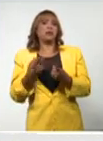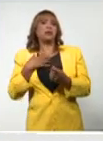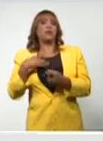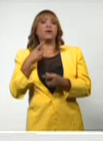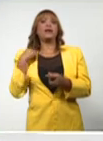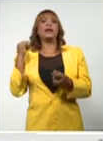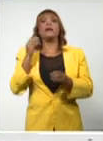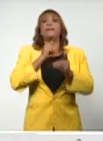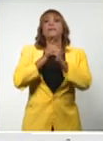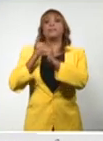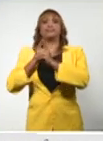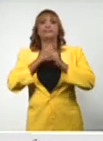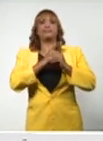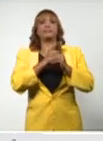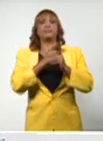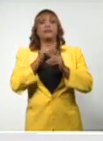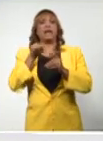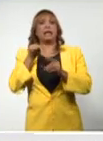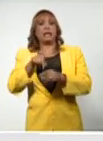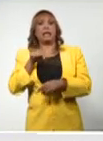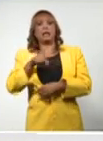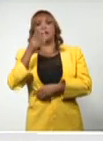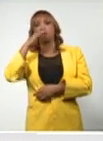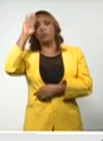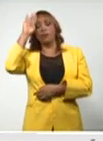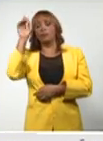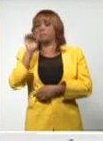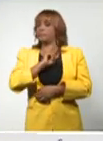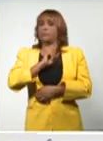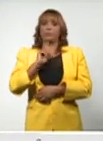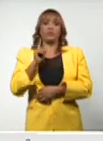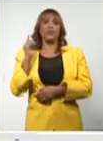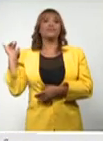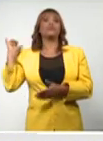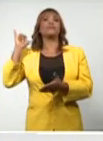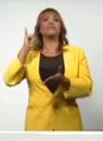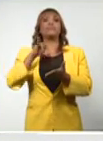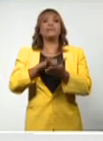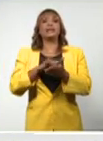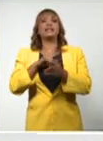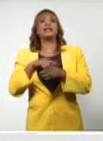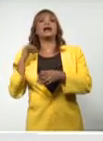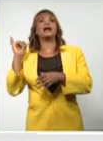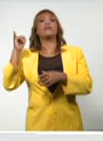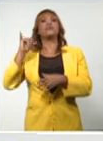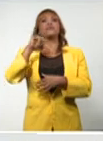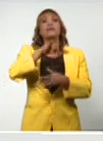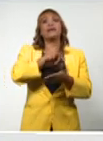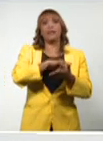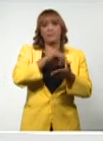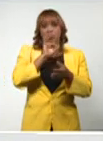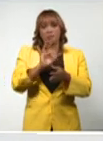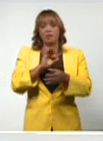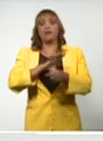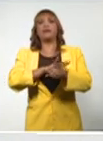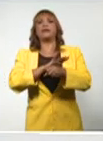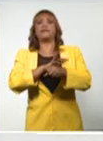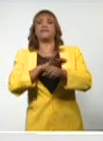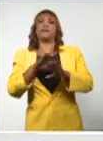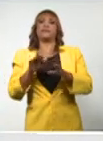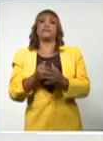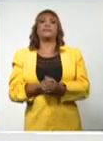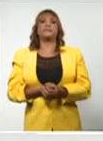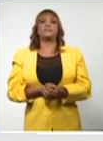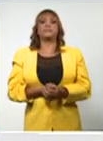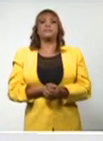transmisión en Cuba, sino que ya vinieron incubando la enfermedad y en Cuba es donde se diagnostica.